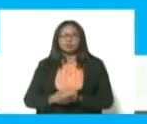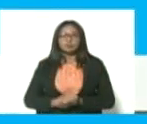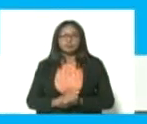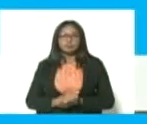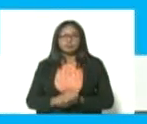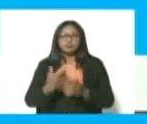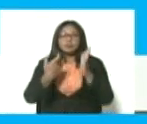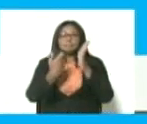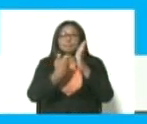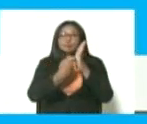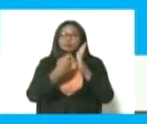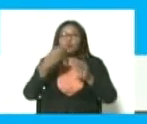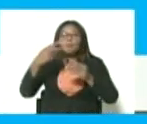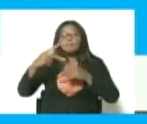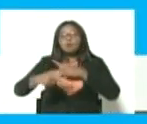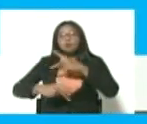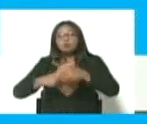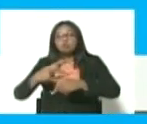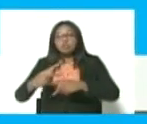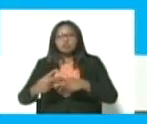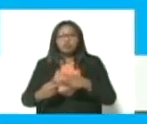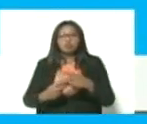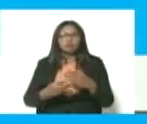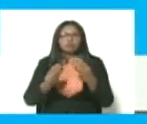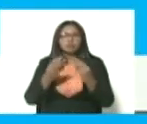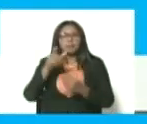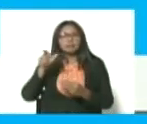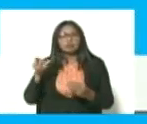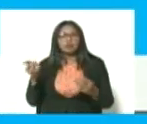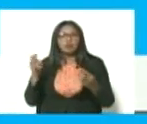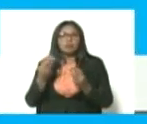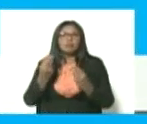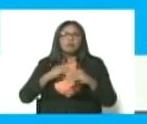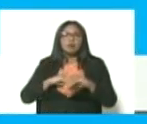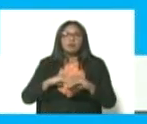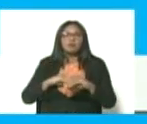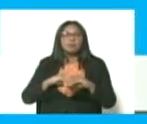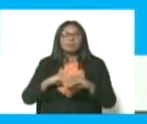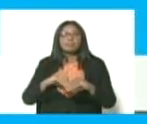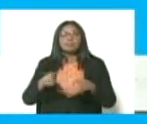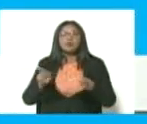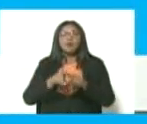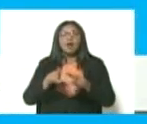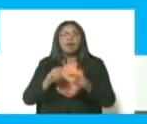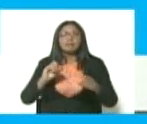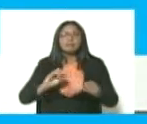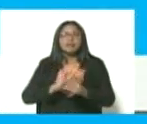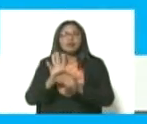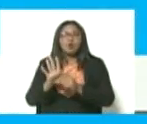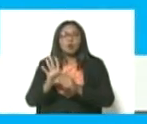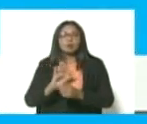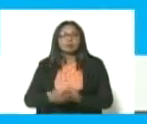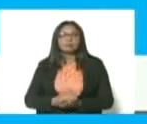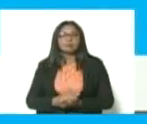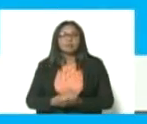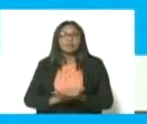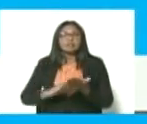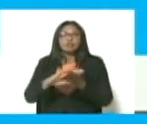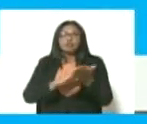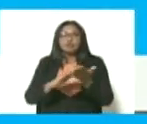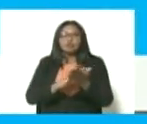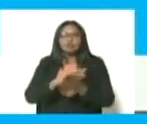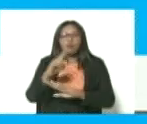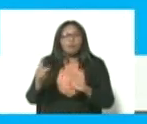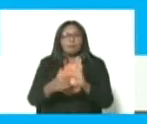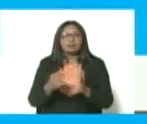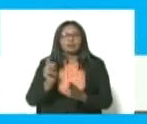un proceso entre varios para protegernos del coronavirus. Que nadie crea que la vacunación es la solución definitiva, todavía